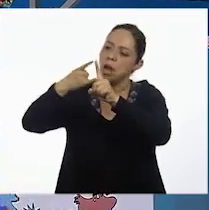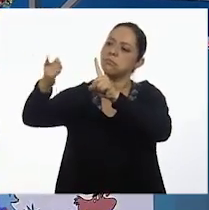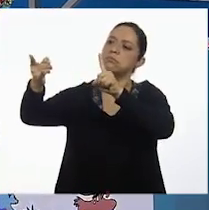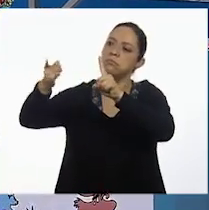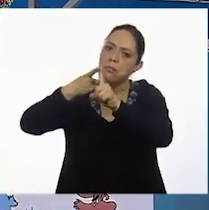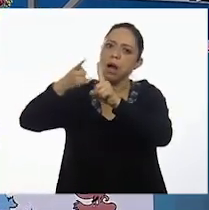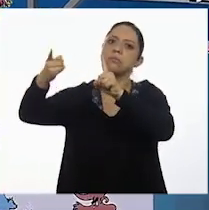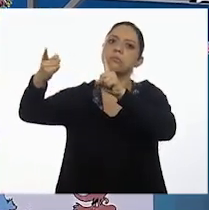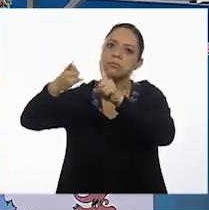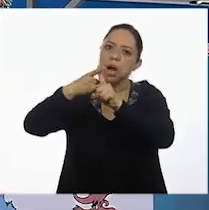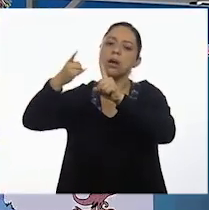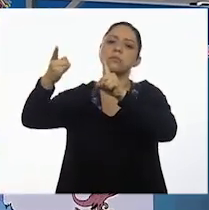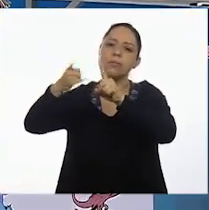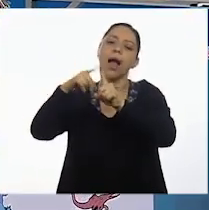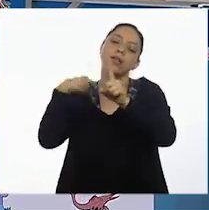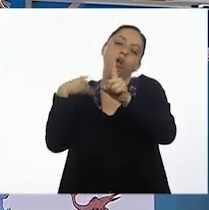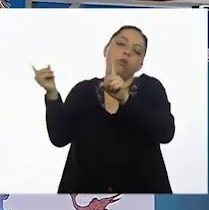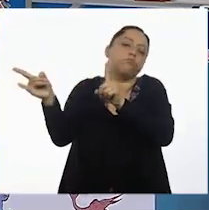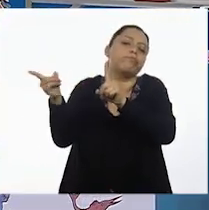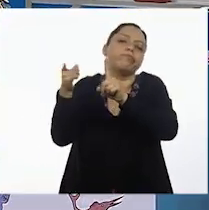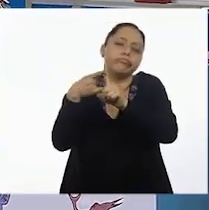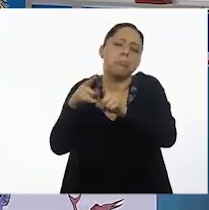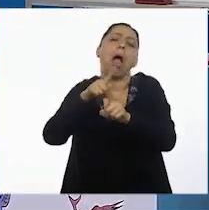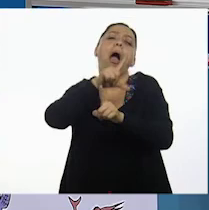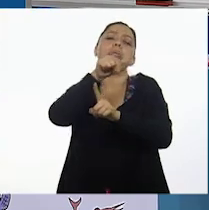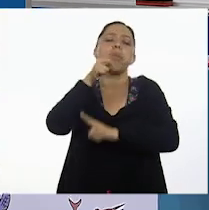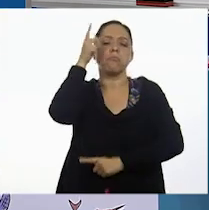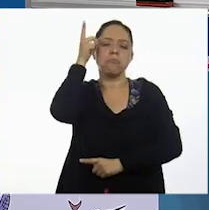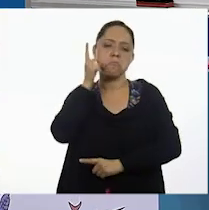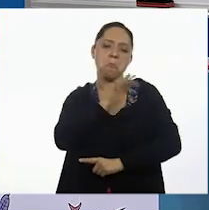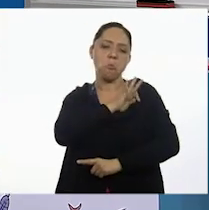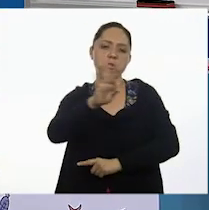cerrarla para allí. Pero ya, después ya me pude dormir.